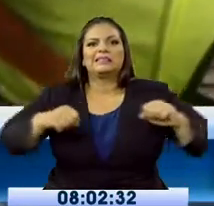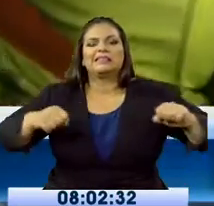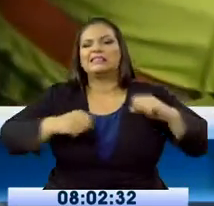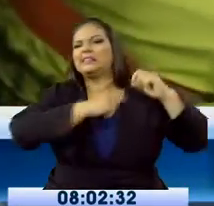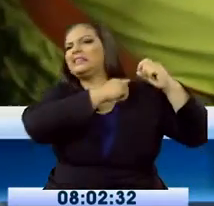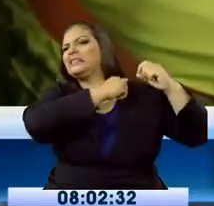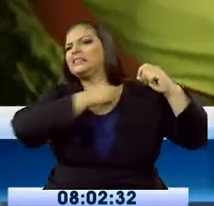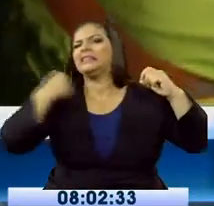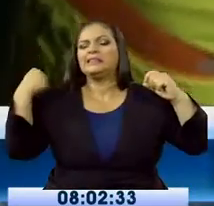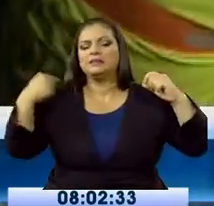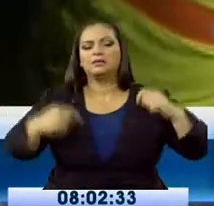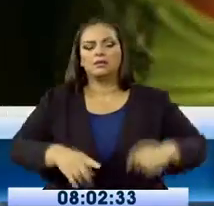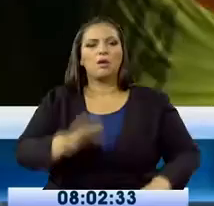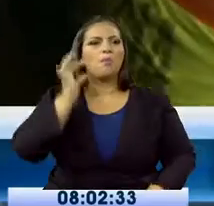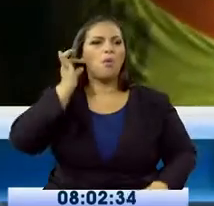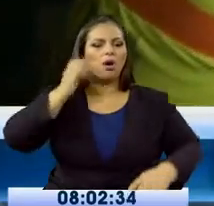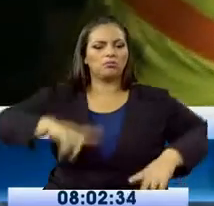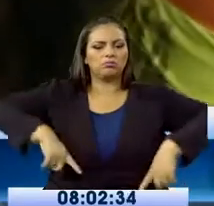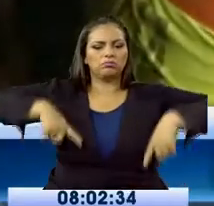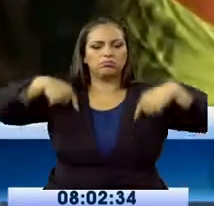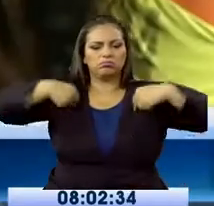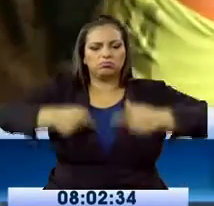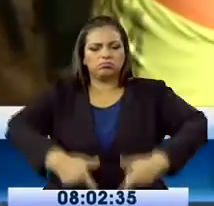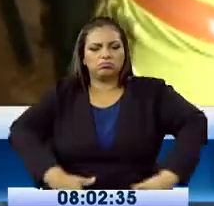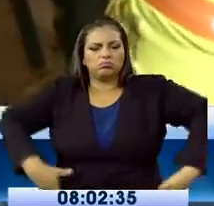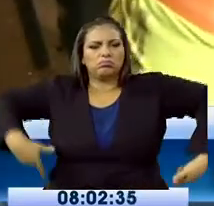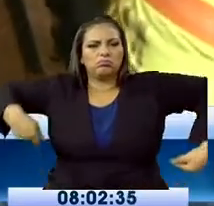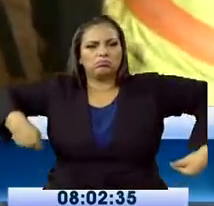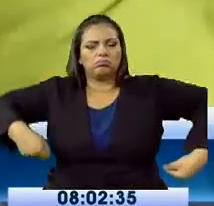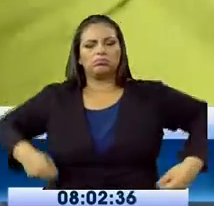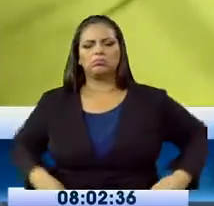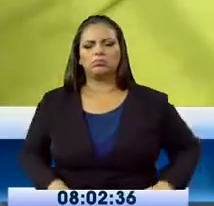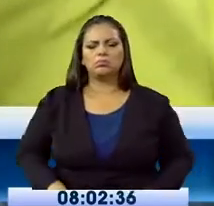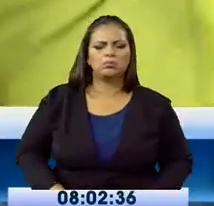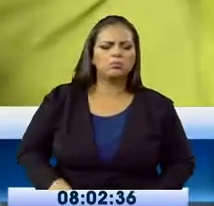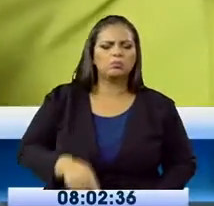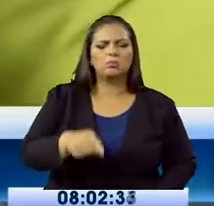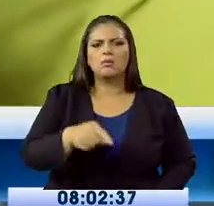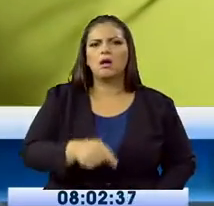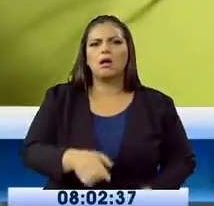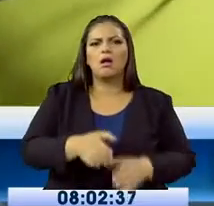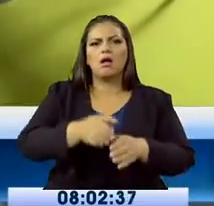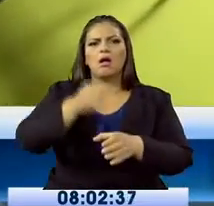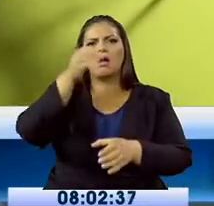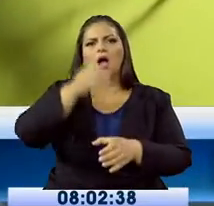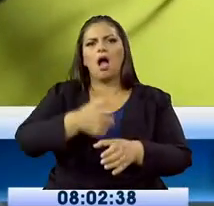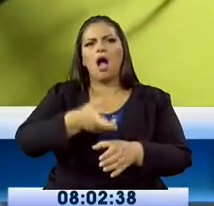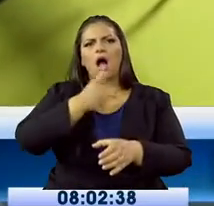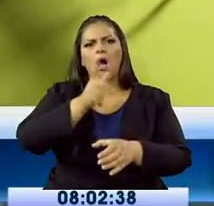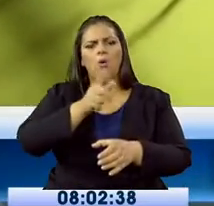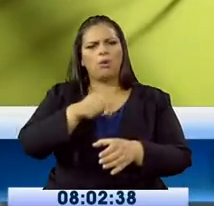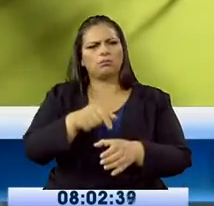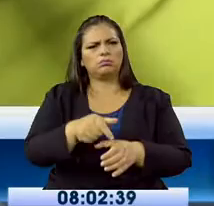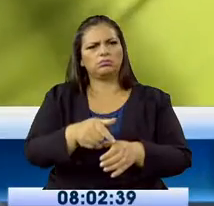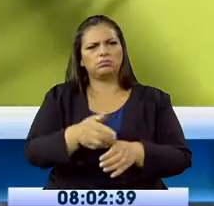ropa interior de mujer ruda y una botella con agua. Un calzón, un